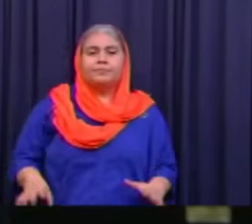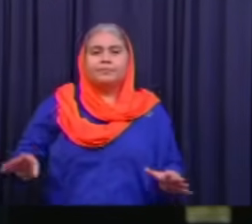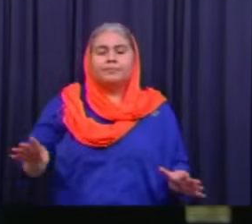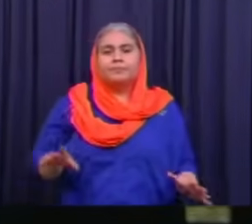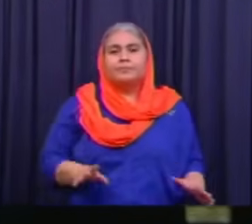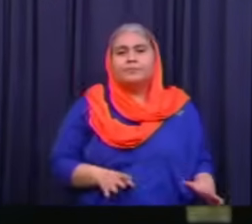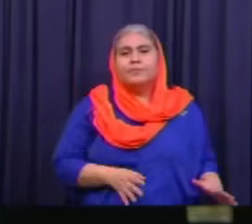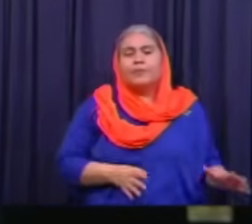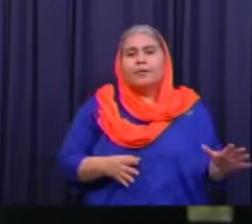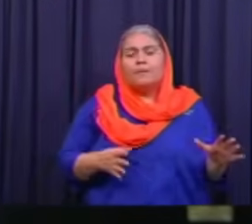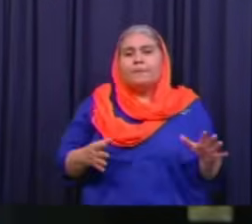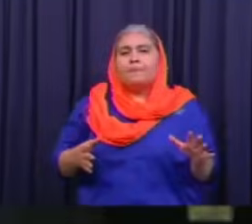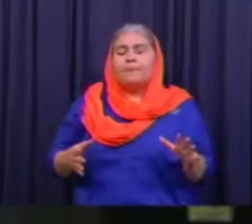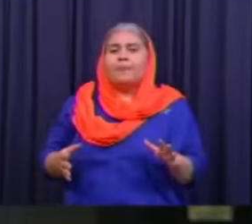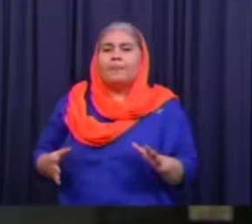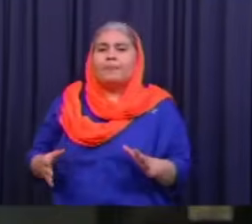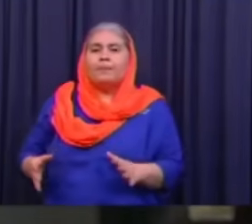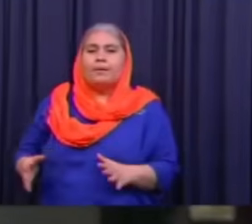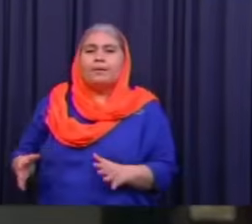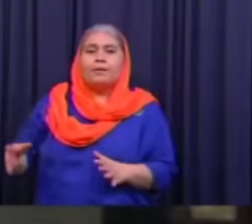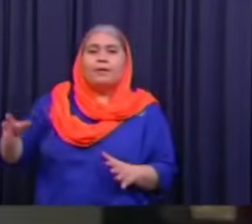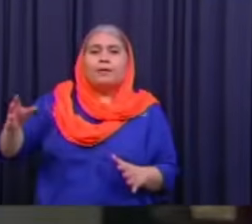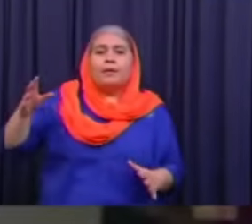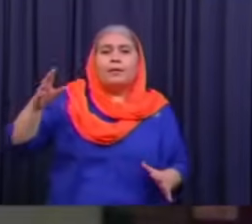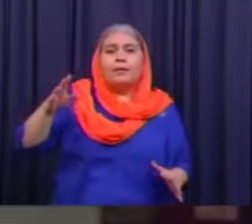cruz Amén